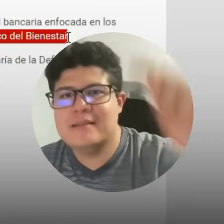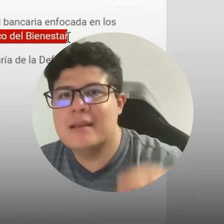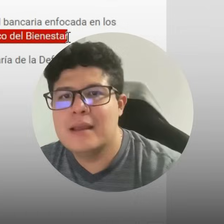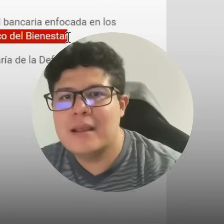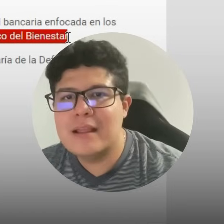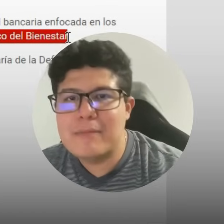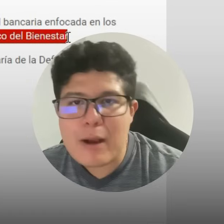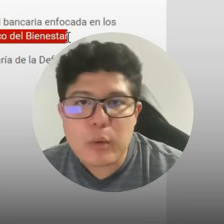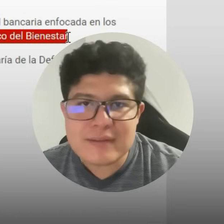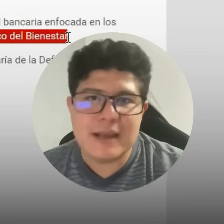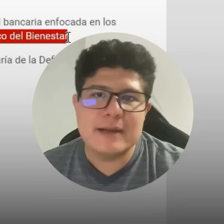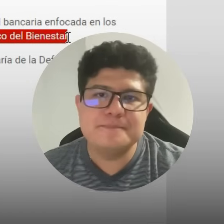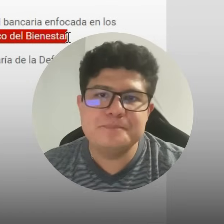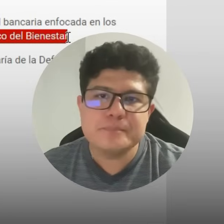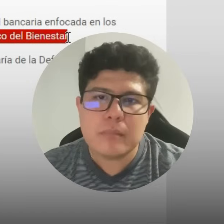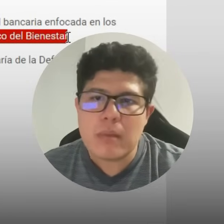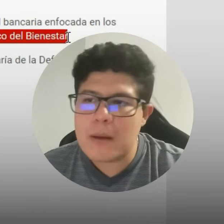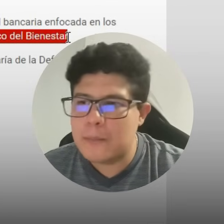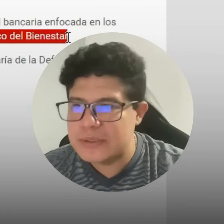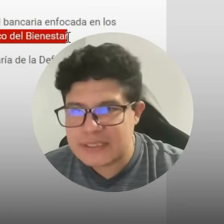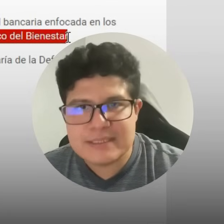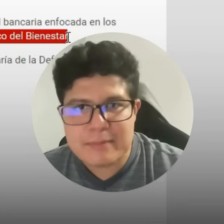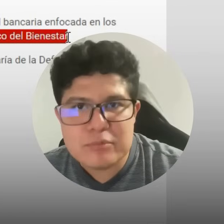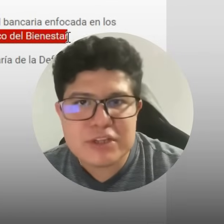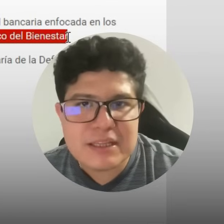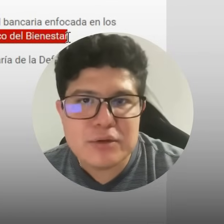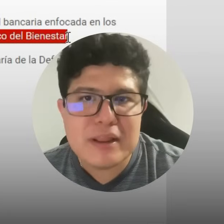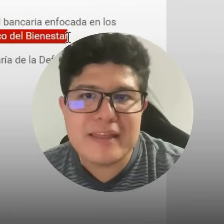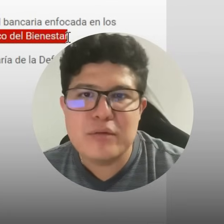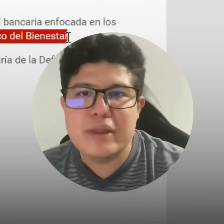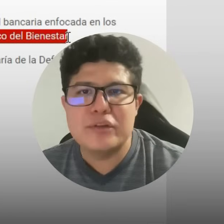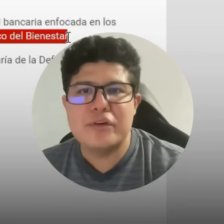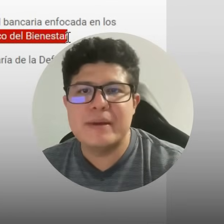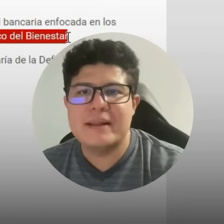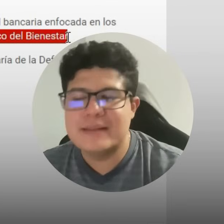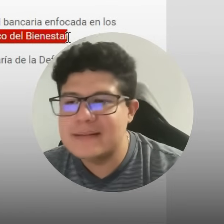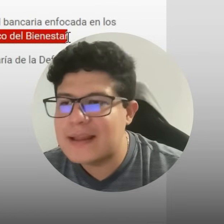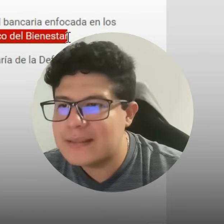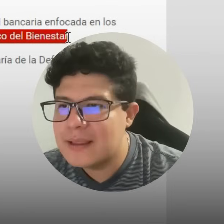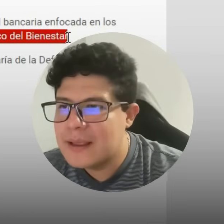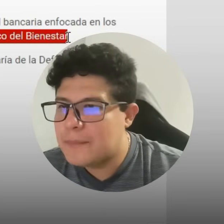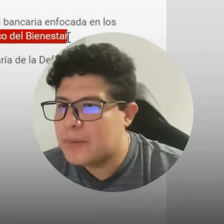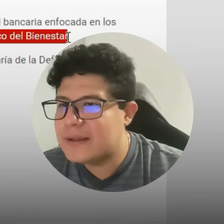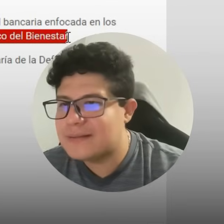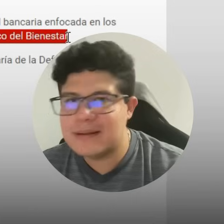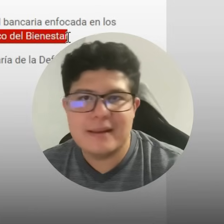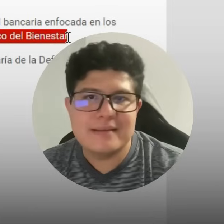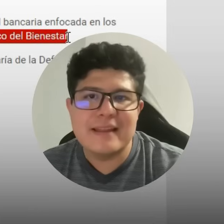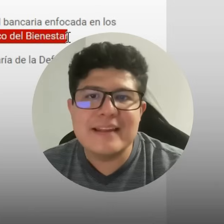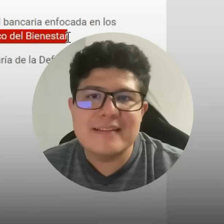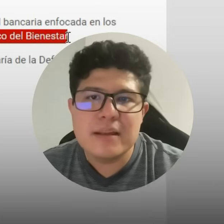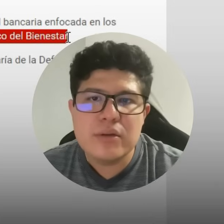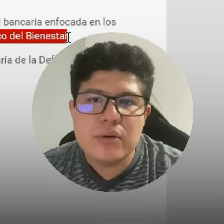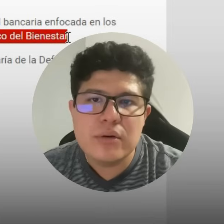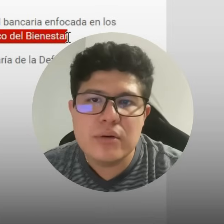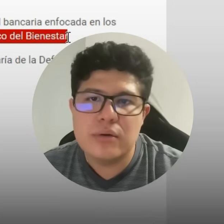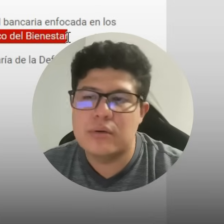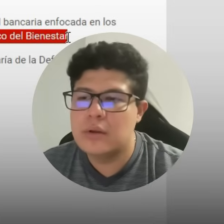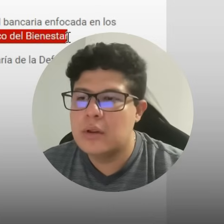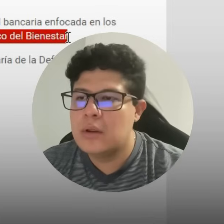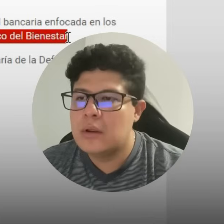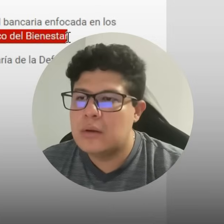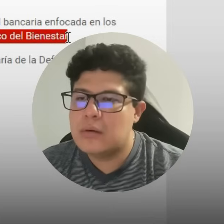Salinas del Banco Azteca Pues que sabemos que tiene una deuda enorme ante el SAT Pues están